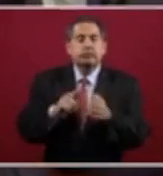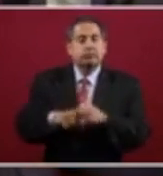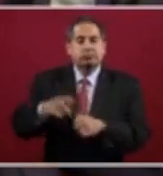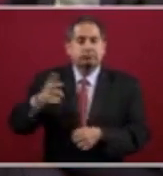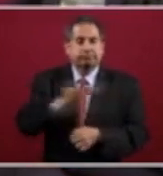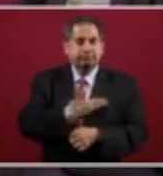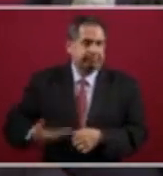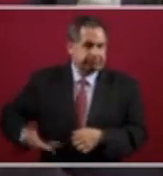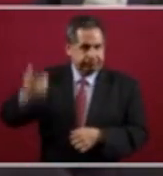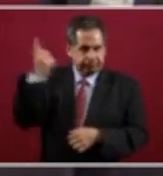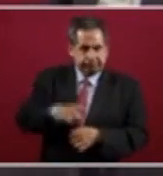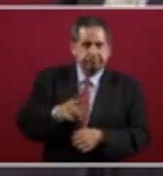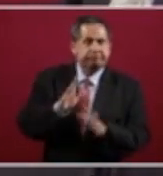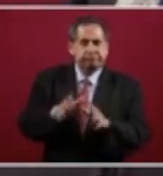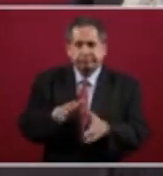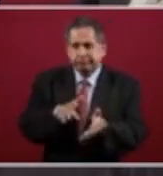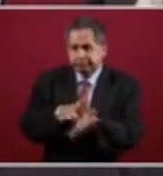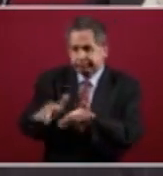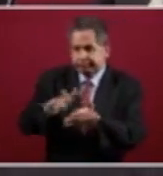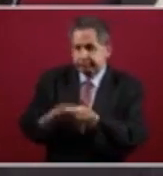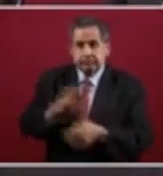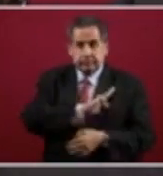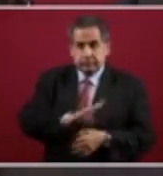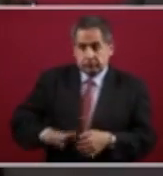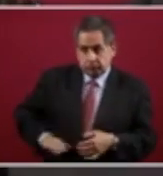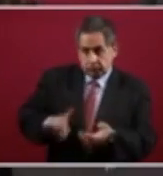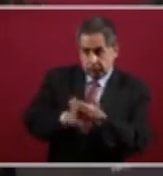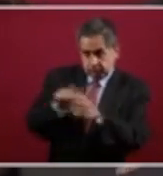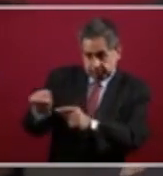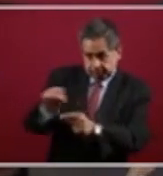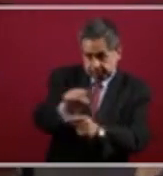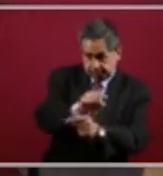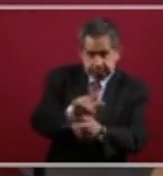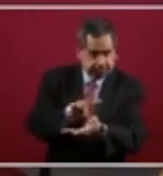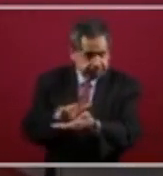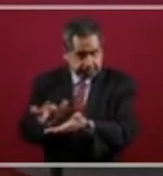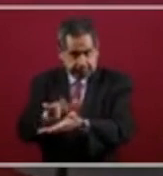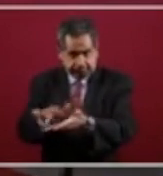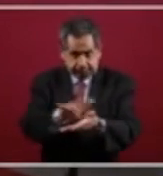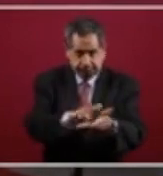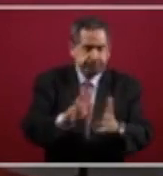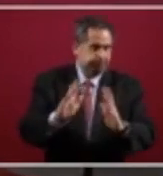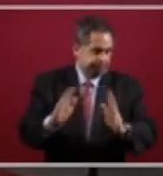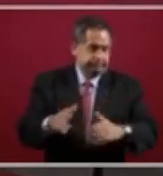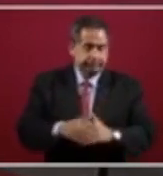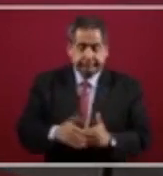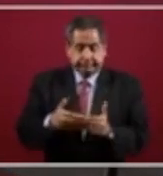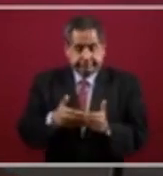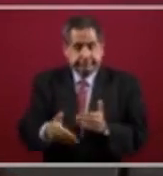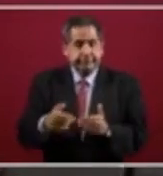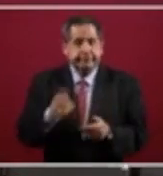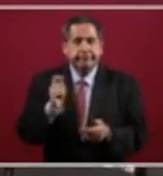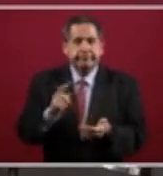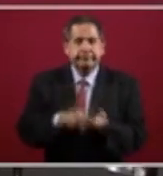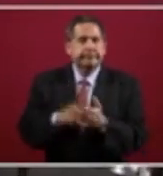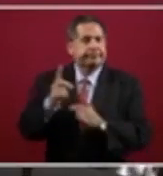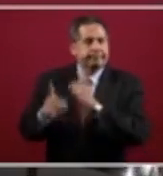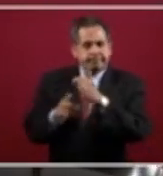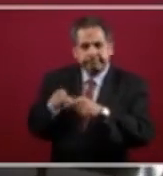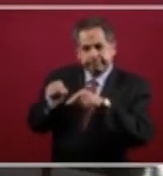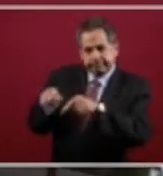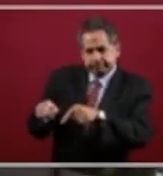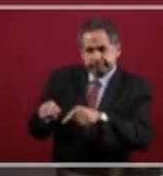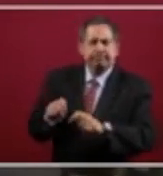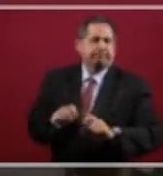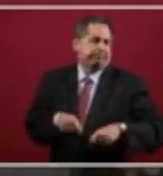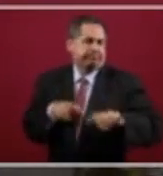se ha apoyado a los municipios, a las zonas de más alta marginación, y ahora se va a apoyar a los deportistas